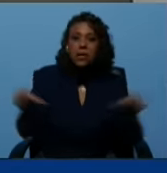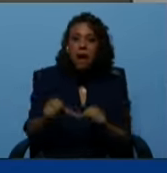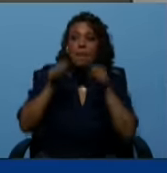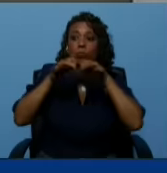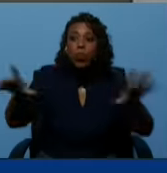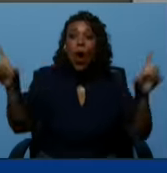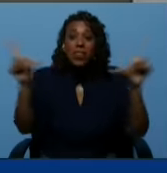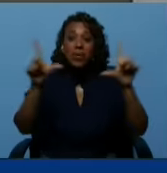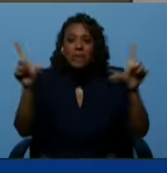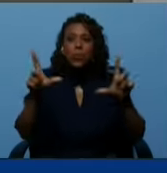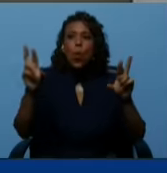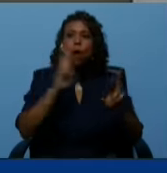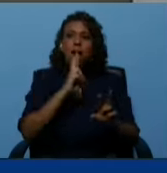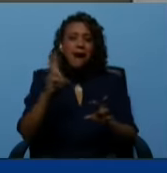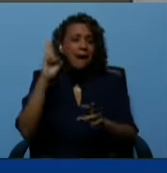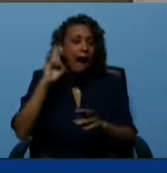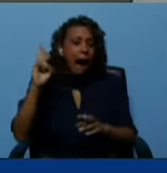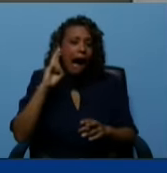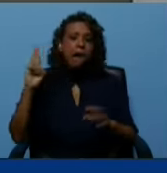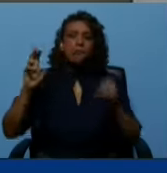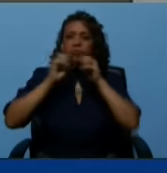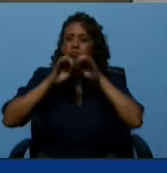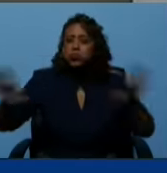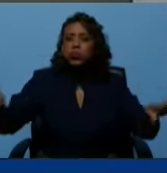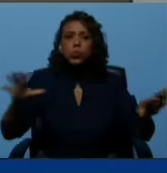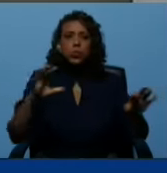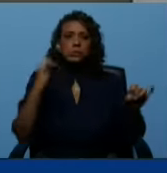transmisión. Y